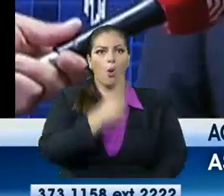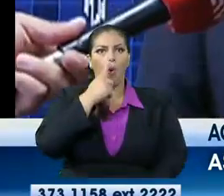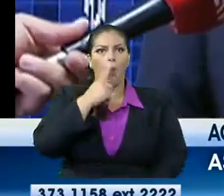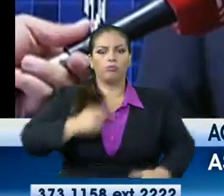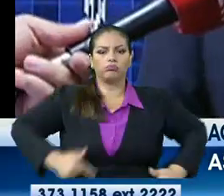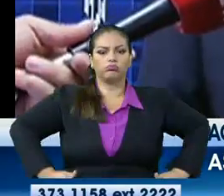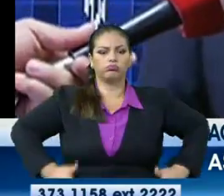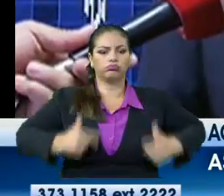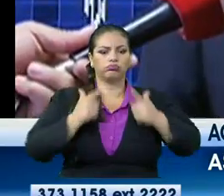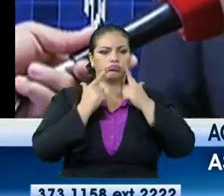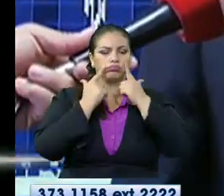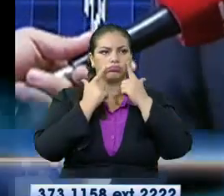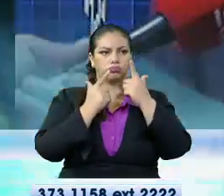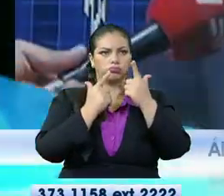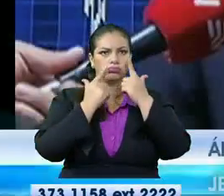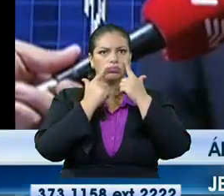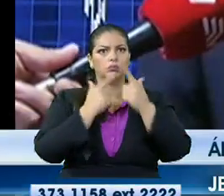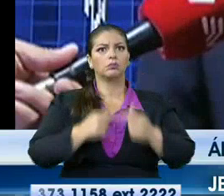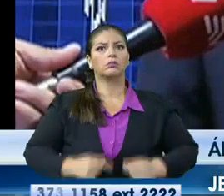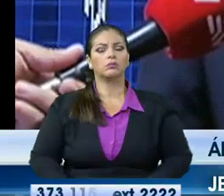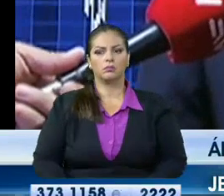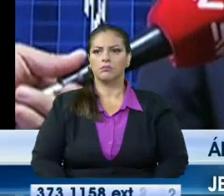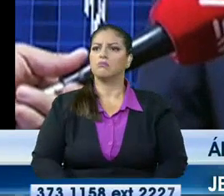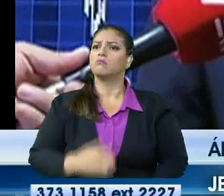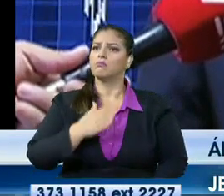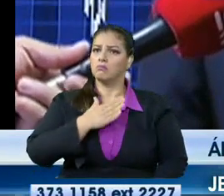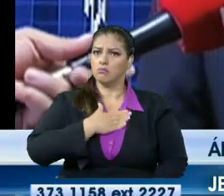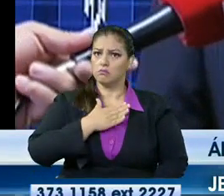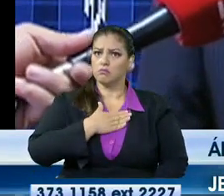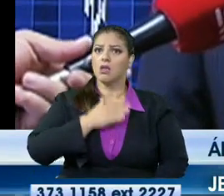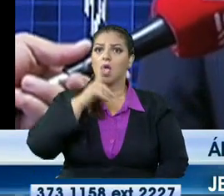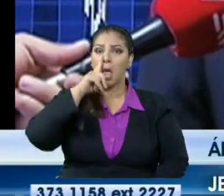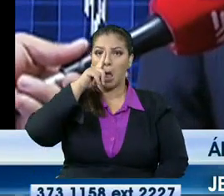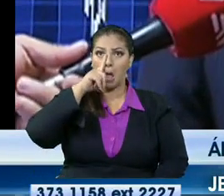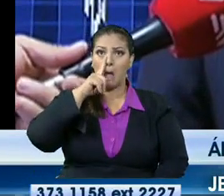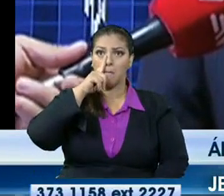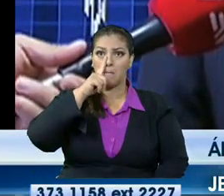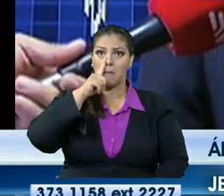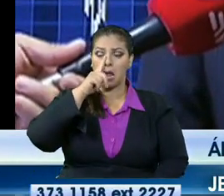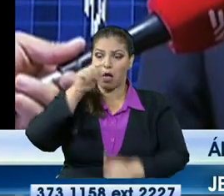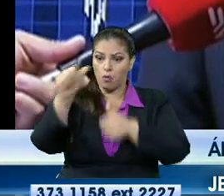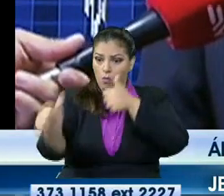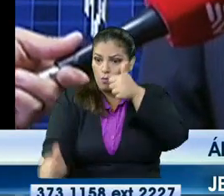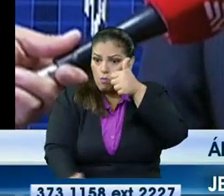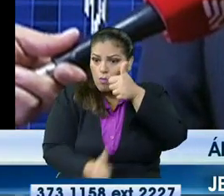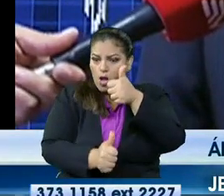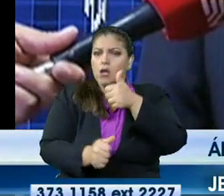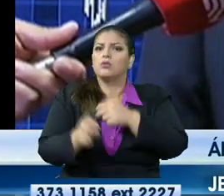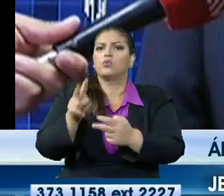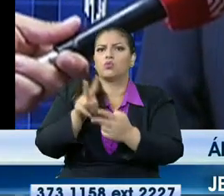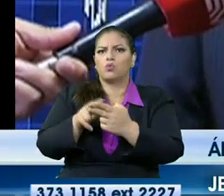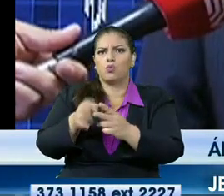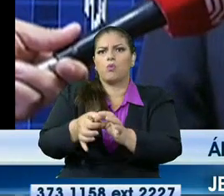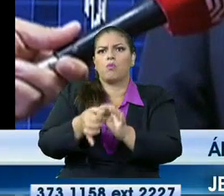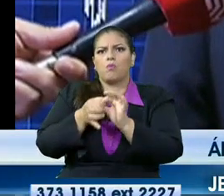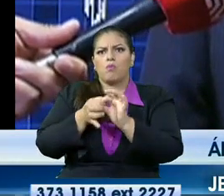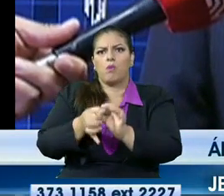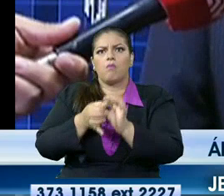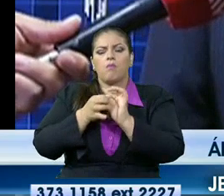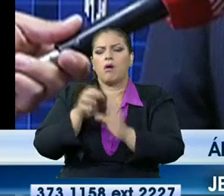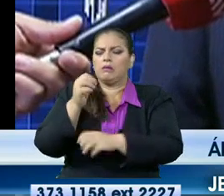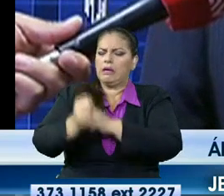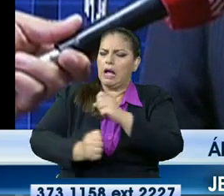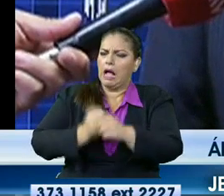Mi guardaespaldas, amigo y compañero de trabajo por más de 20 años, fue